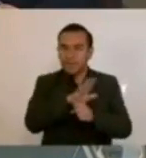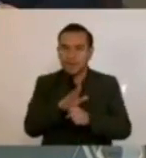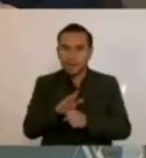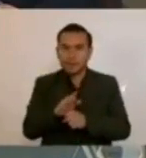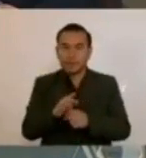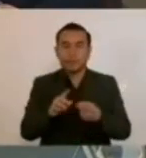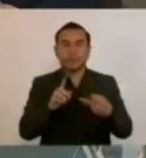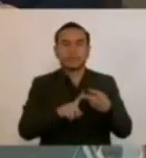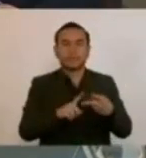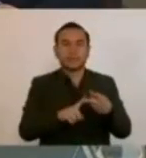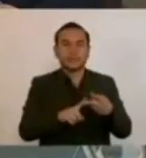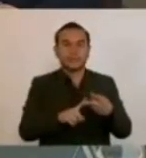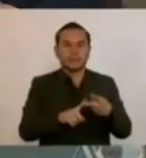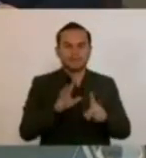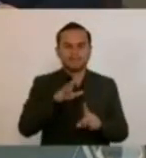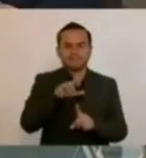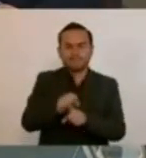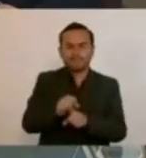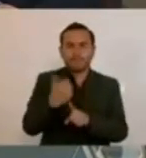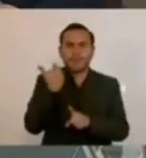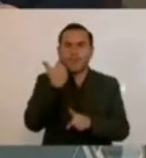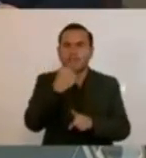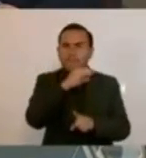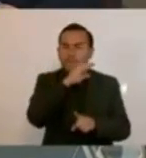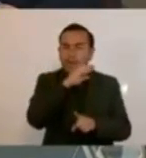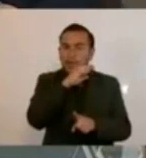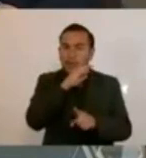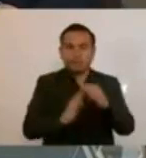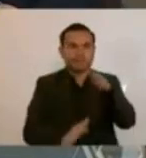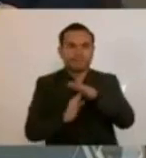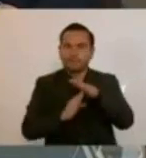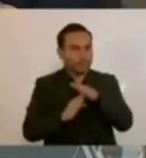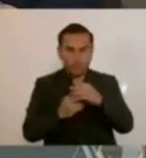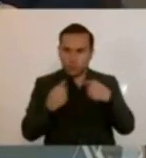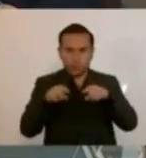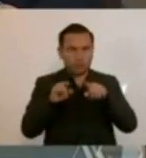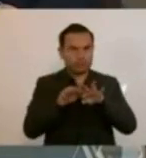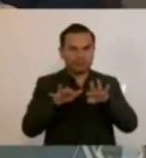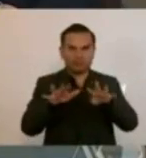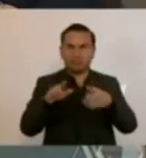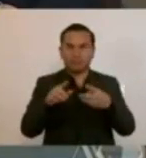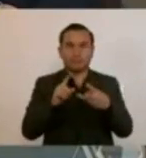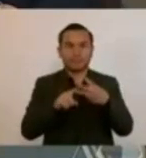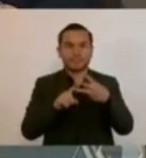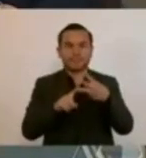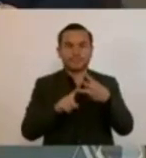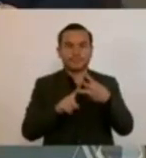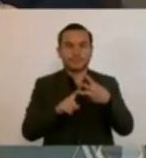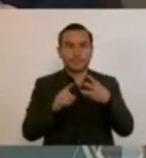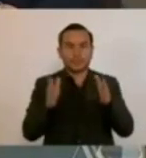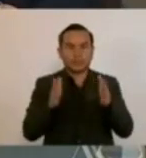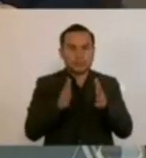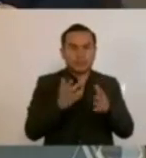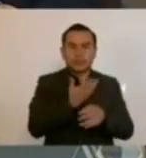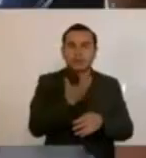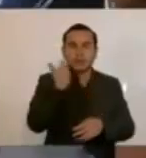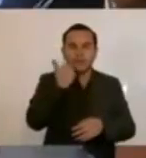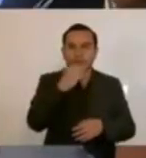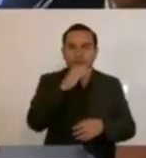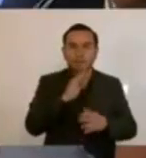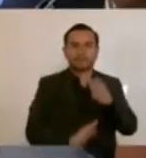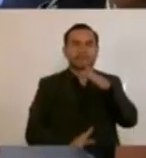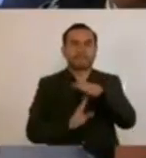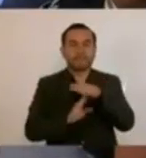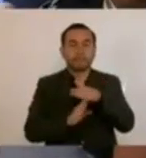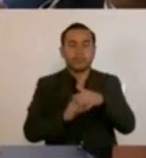La segunda es detectar los casos y evitar nuevos casos. Y el tercero, reducir la transmisión. De manera que creo que eso es lo